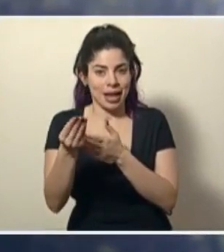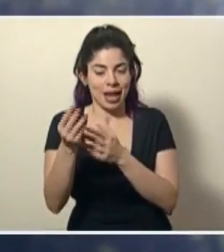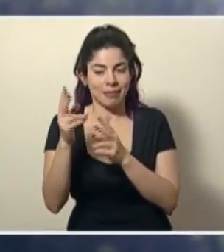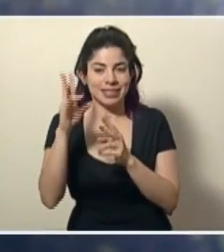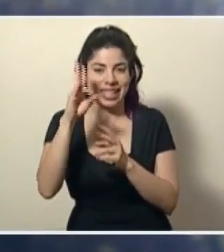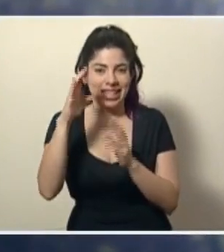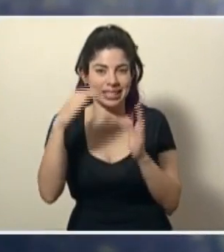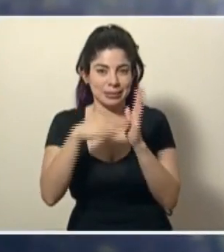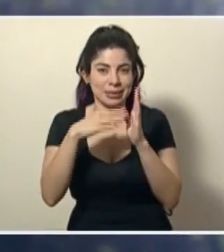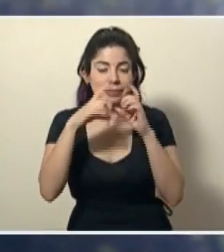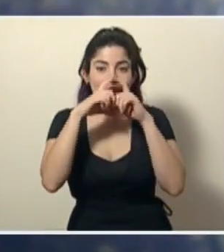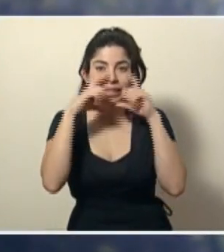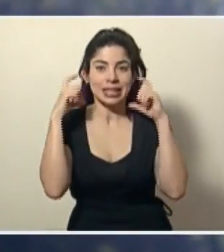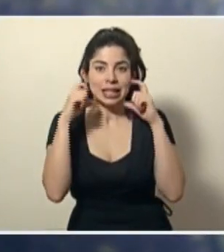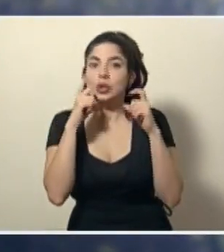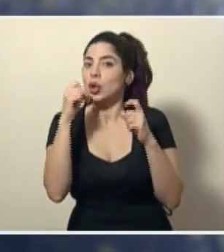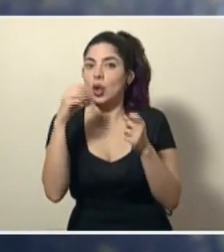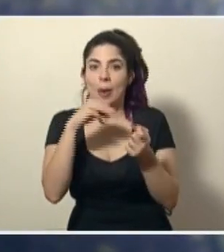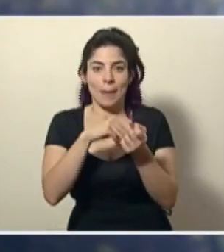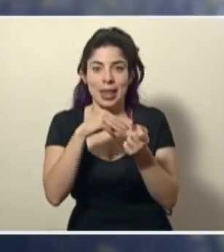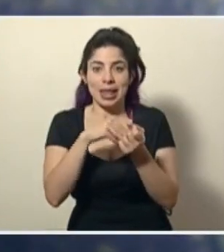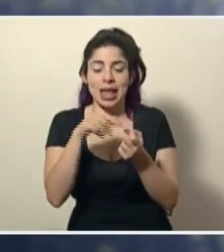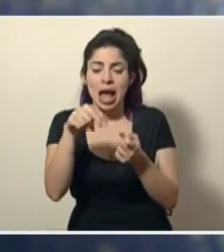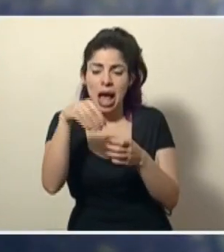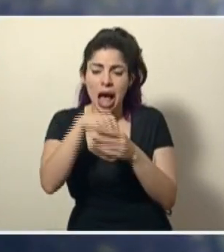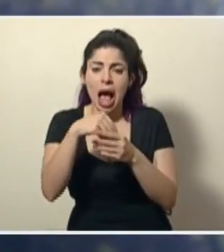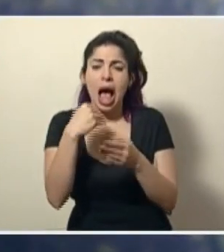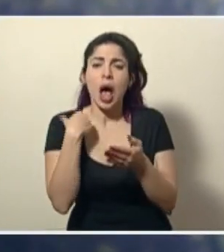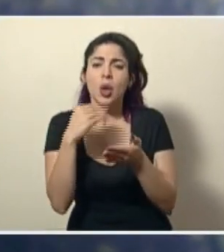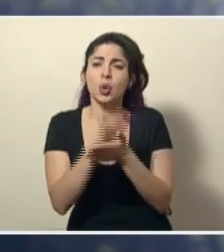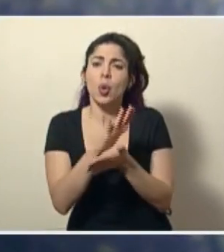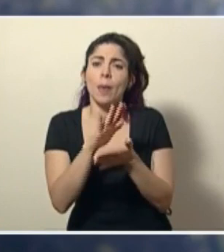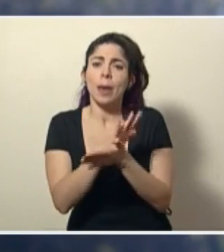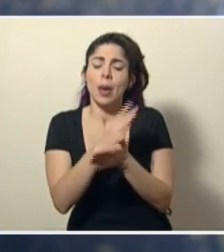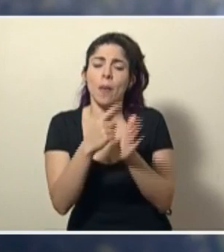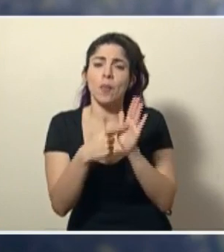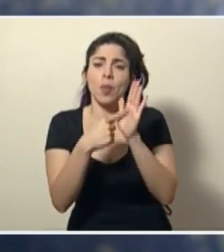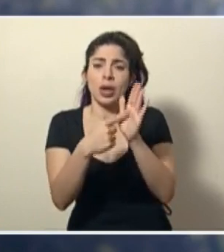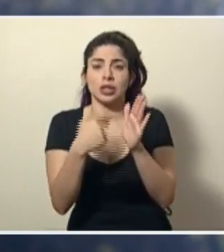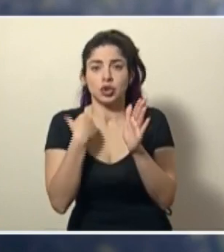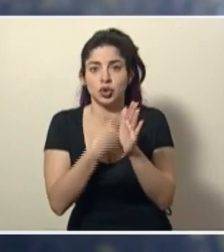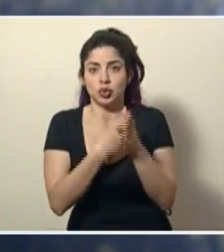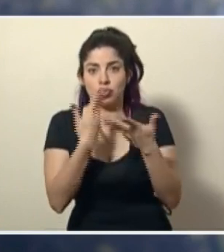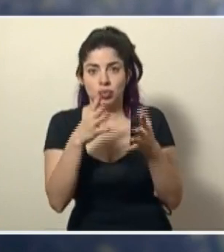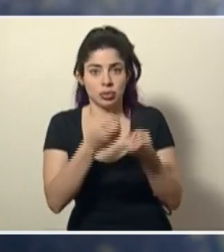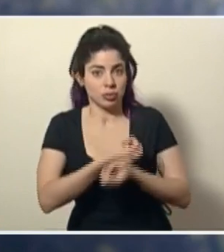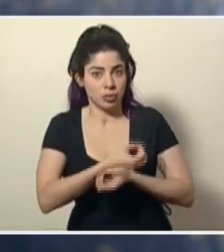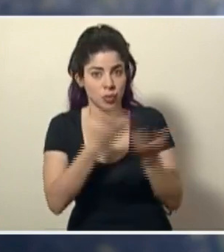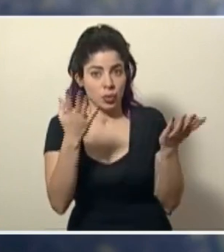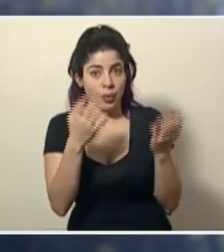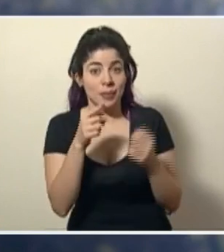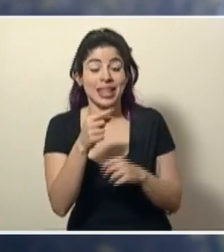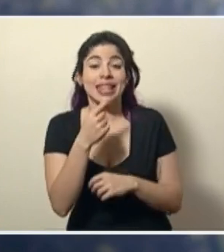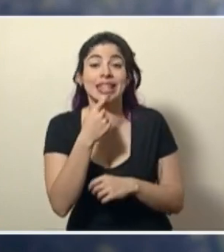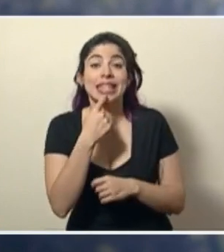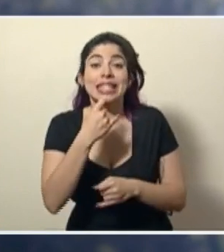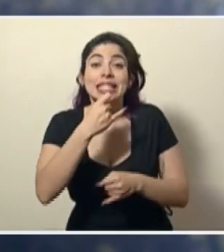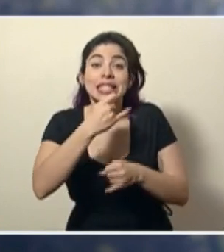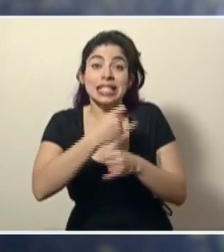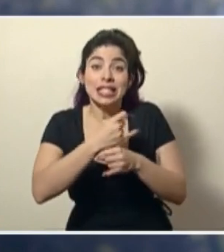conocidas 700,000 mascarillas no médicas contiene documentos que demuestran y que nosotros hemos publicado que la